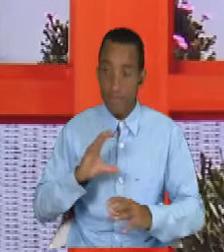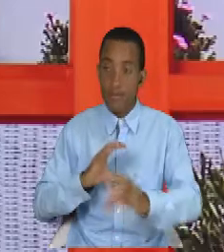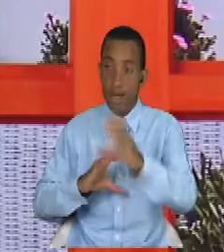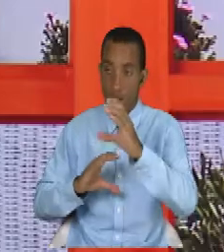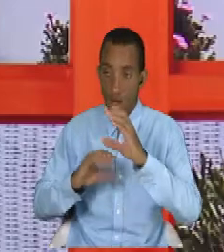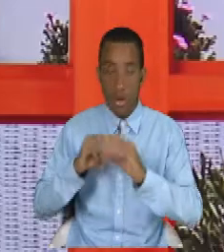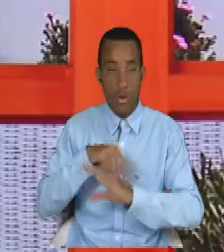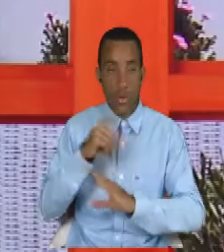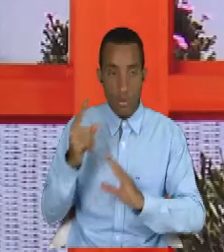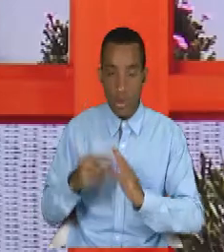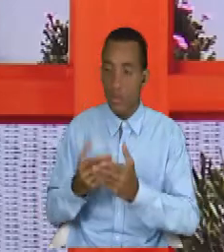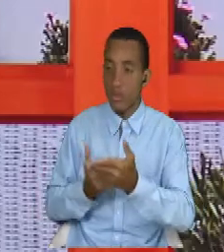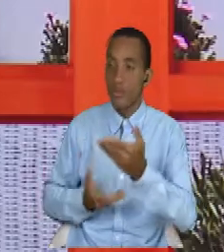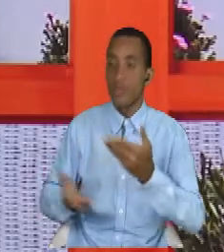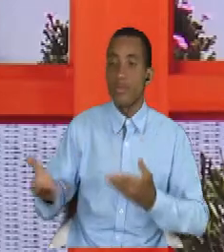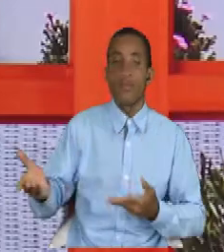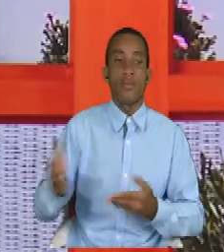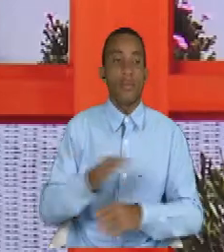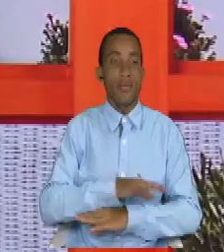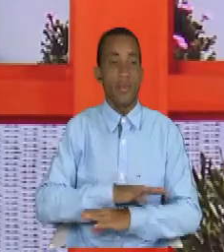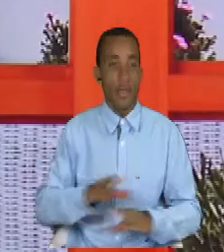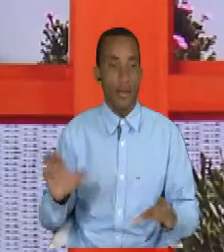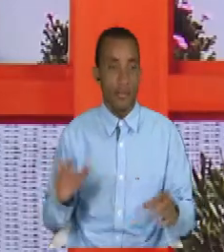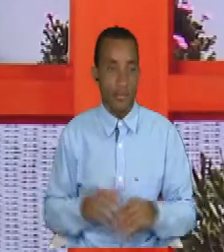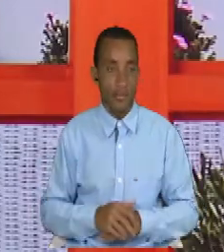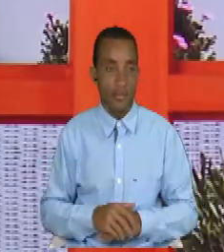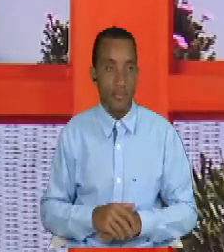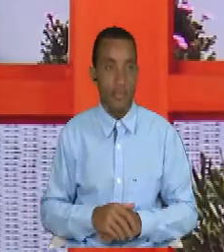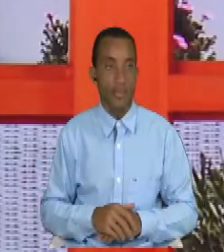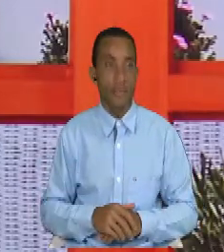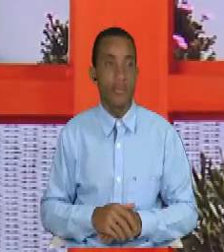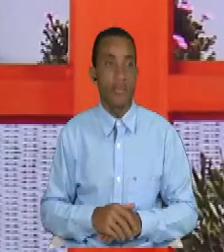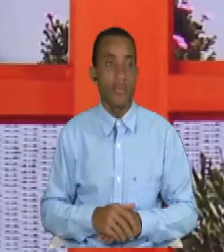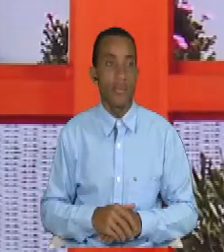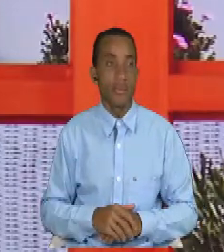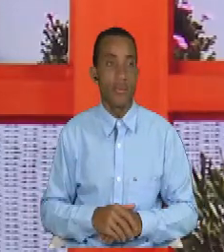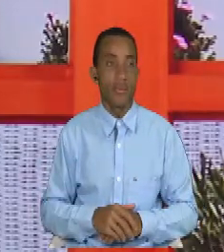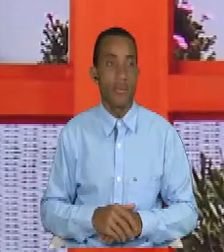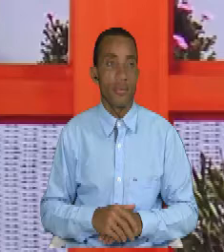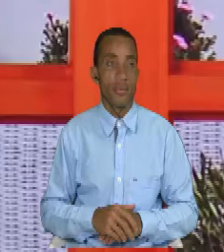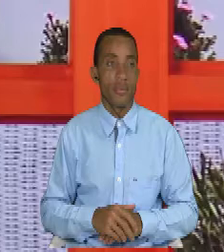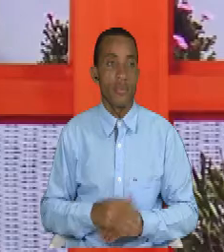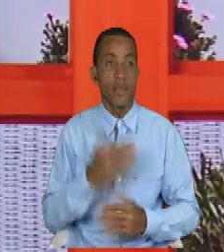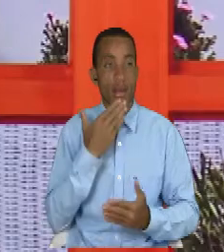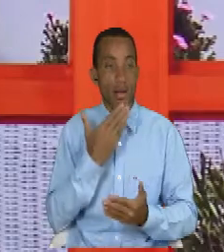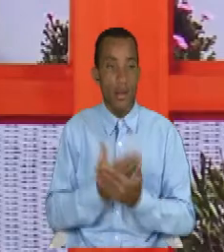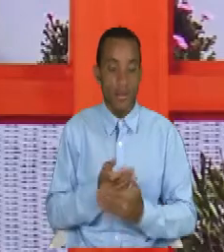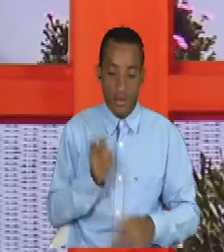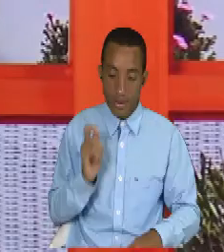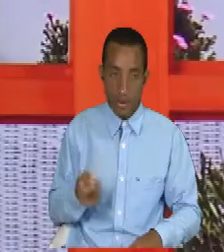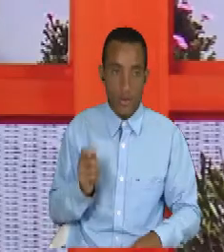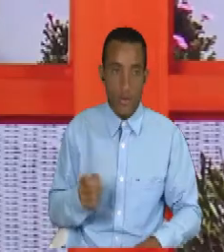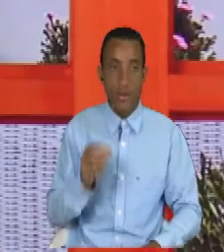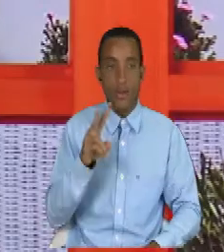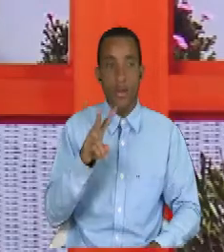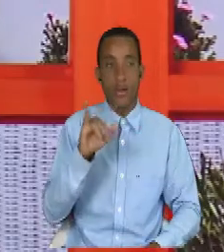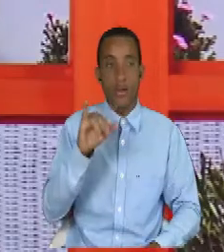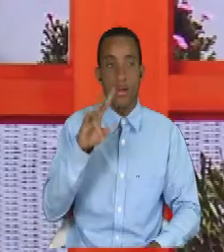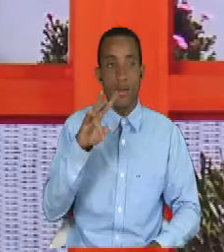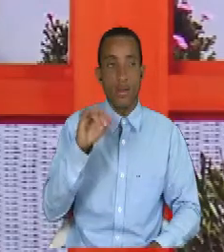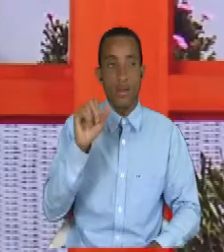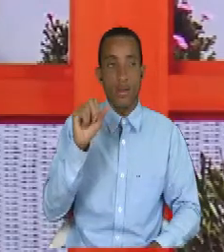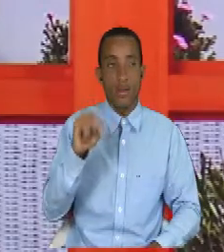pues hace un traspaso y entrega usted el bien al comprador muchísimas gracias a nuestra abogada viviana betancourt por estar siempre a la